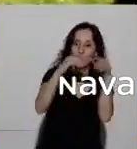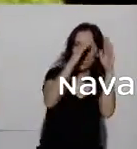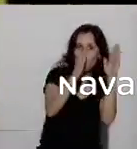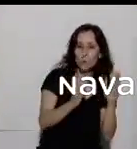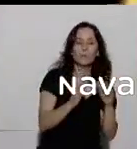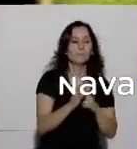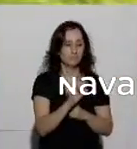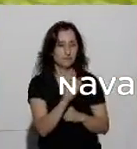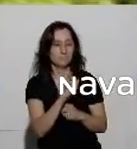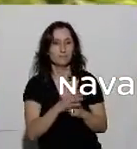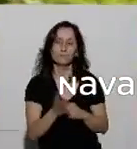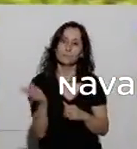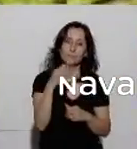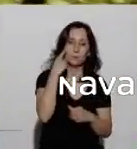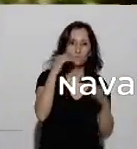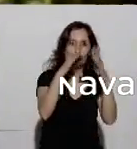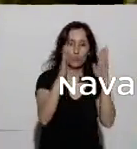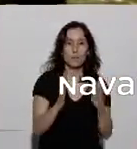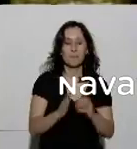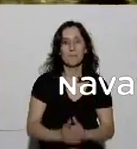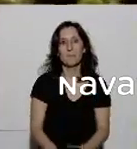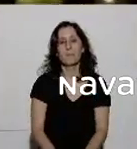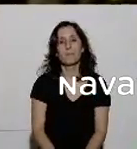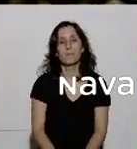Pues vamos ahora para aquí.